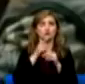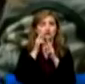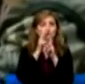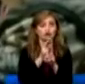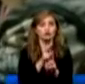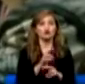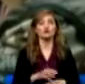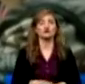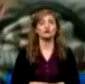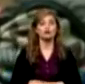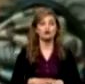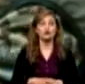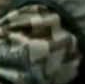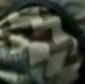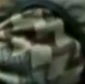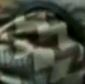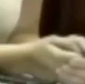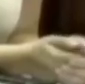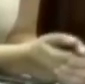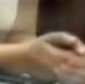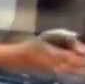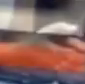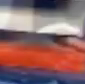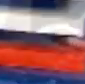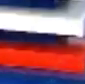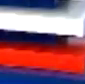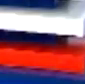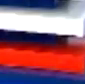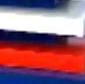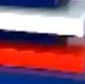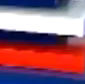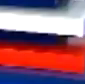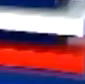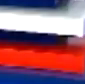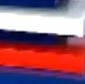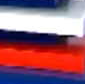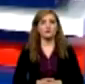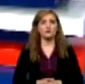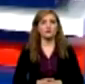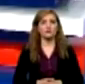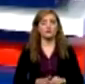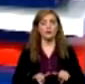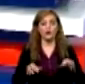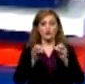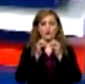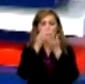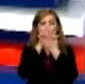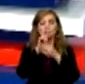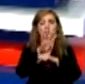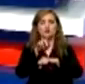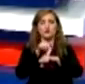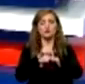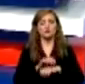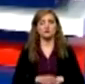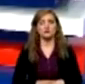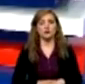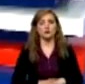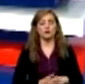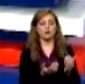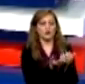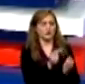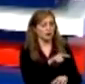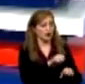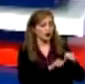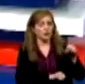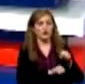resultados. En Cuenquiván Rodríguez, 24 horas. Seguimos con la información. En 24 horas se encuentran en la basura a un recién